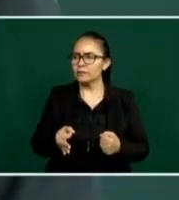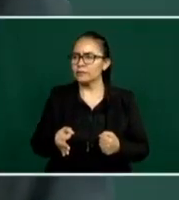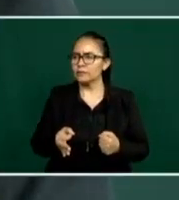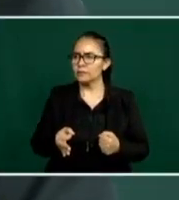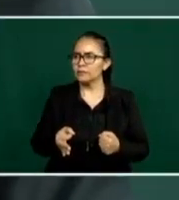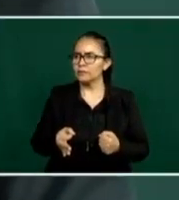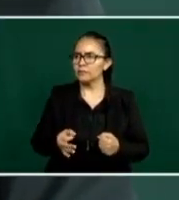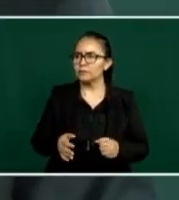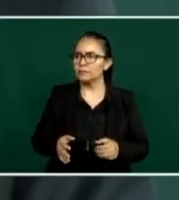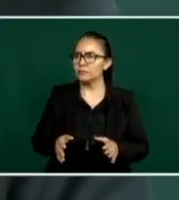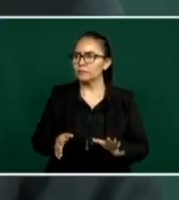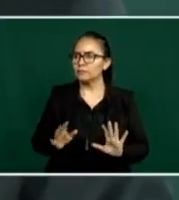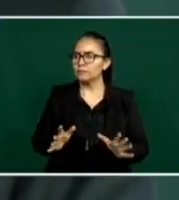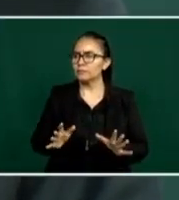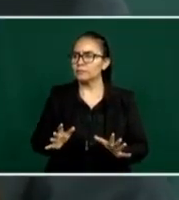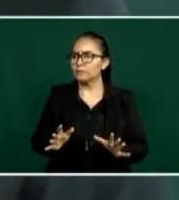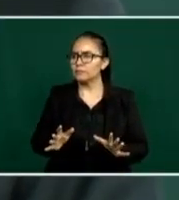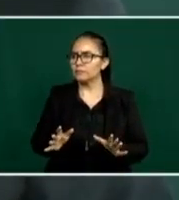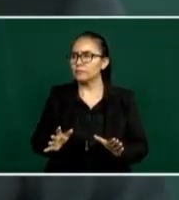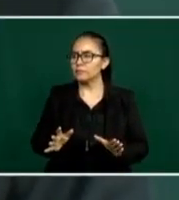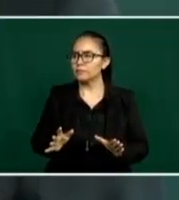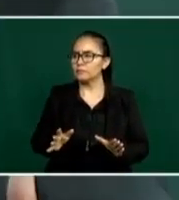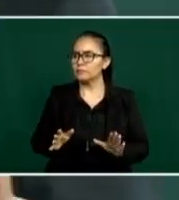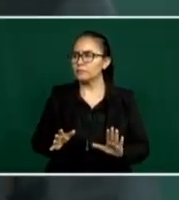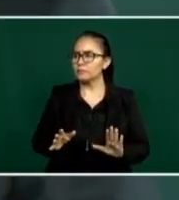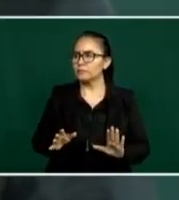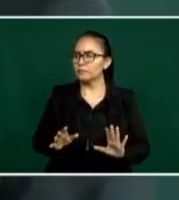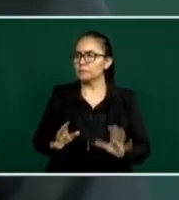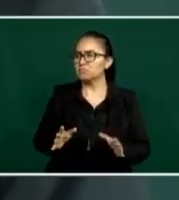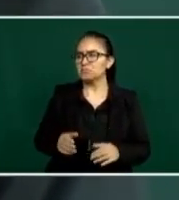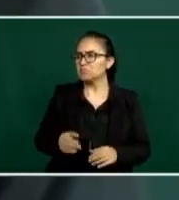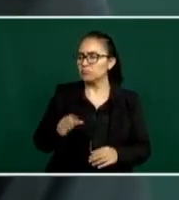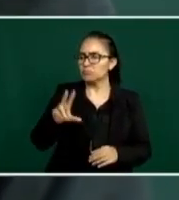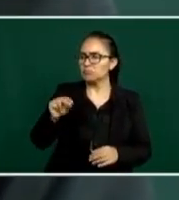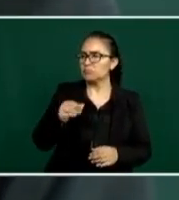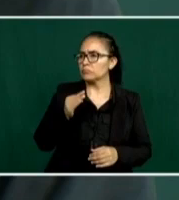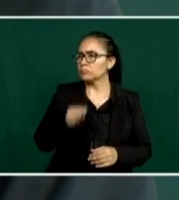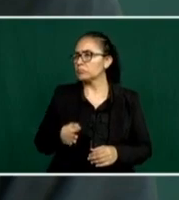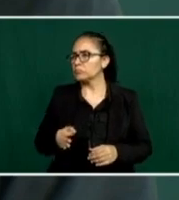a que ya no vamos a seguir con esa política económica.